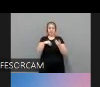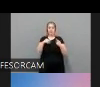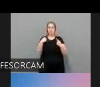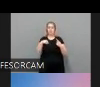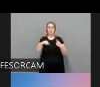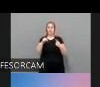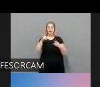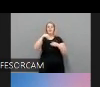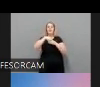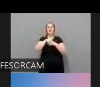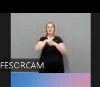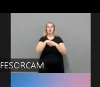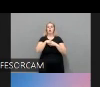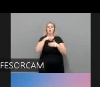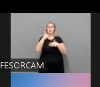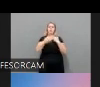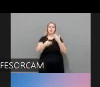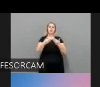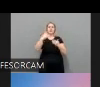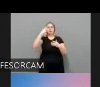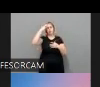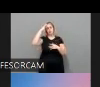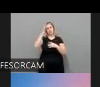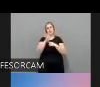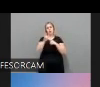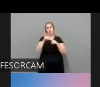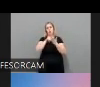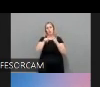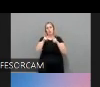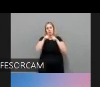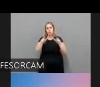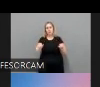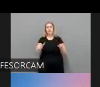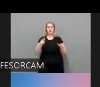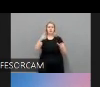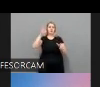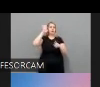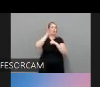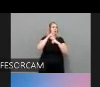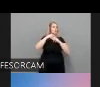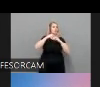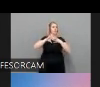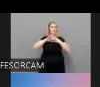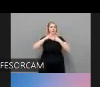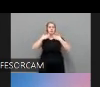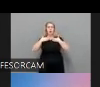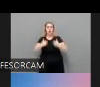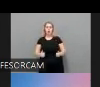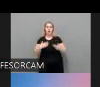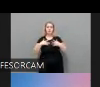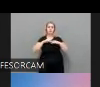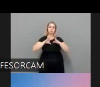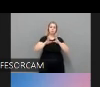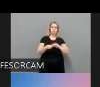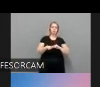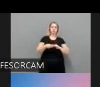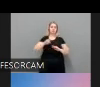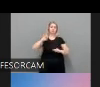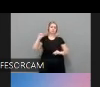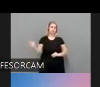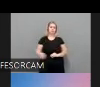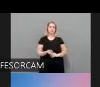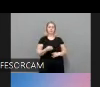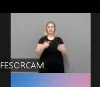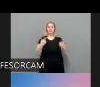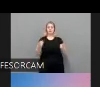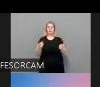Ibar, intervienen un montón de procesos neurolingüísticos, neurosensoriales, neurofisiológicos, neuromusculares y la actividad psíquica, y que apreciamos a